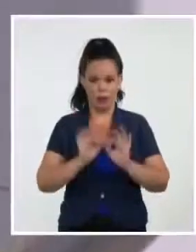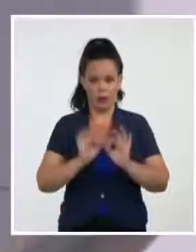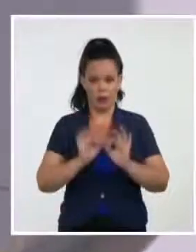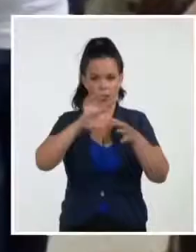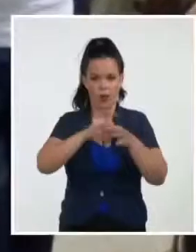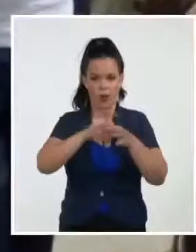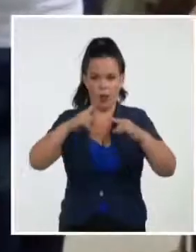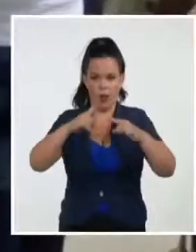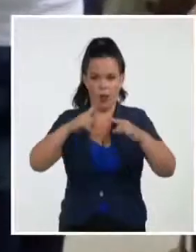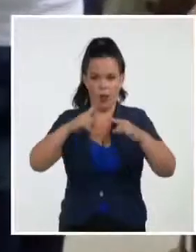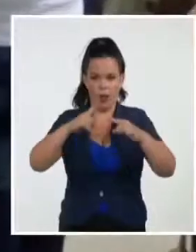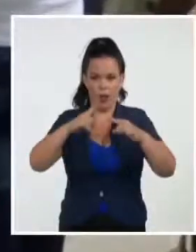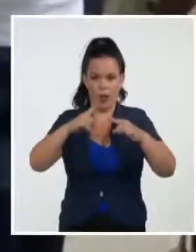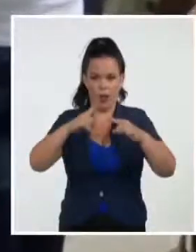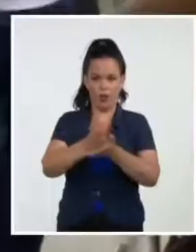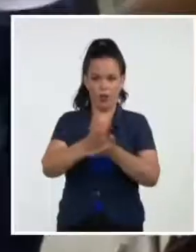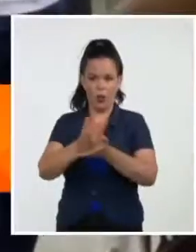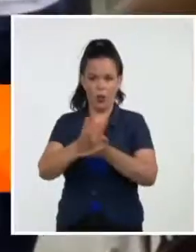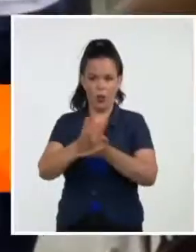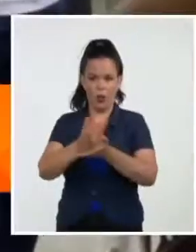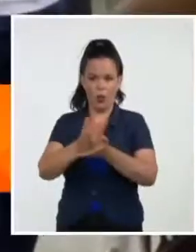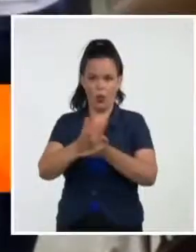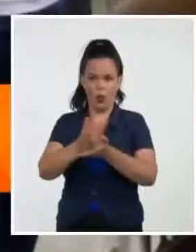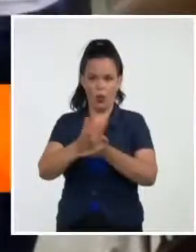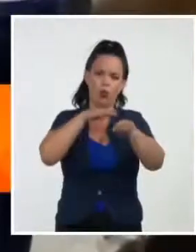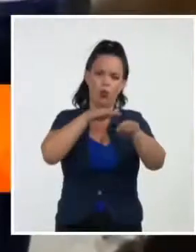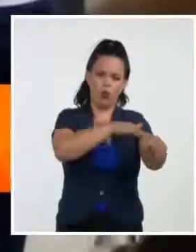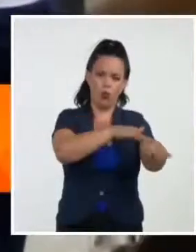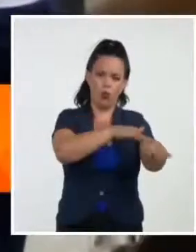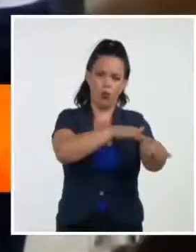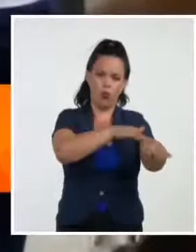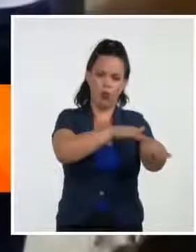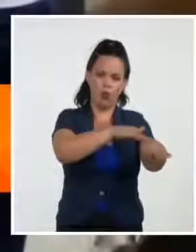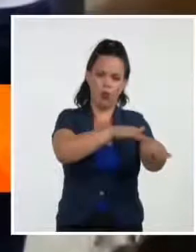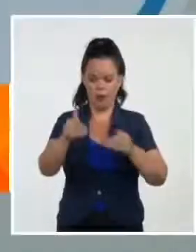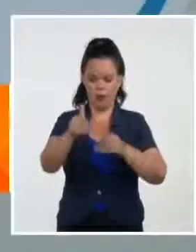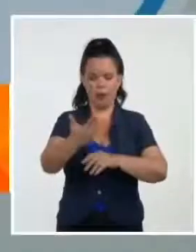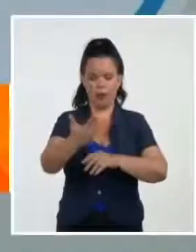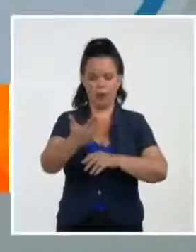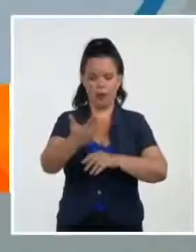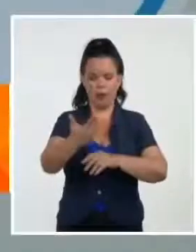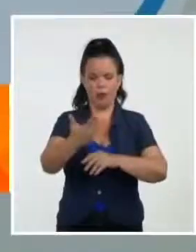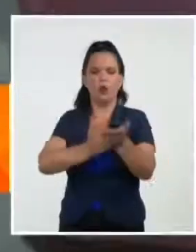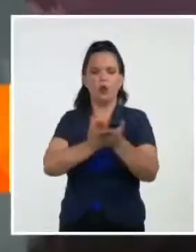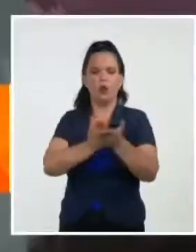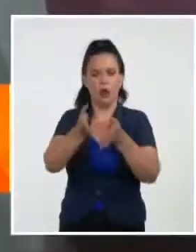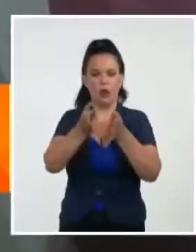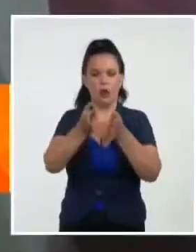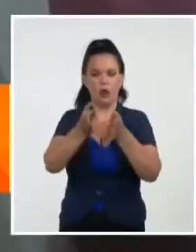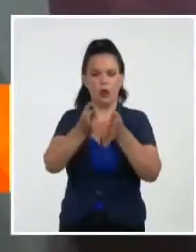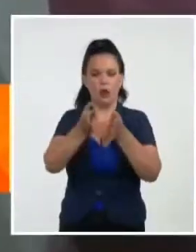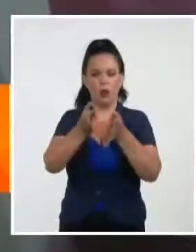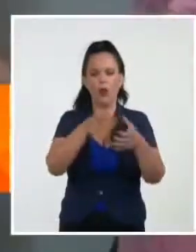las vacunas Abdala y Soberana Plus, prosiguen los procesos de intervención sanitaria a grupos de riesgos y vulnerables. De ahí que desde